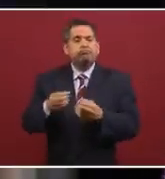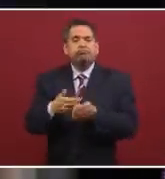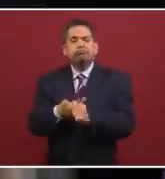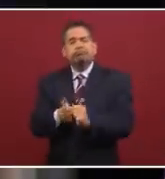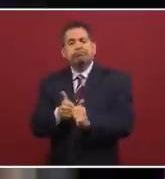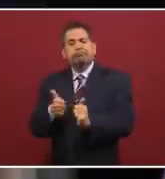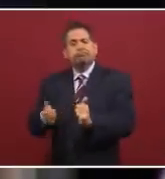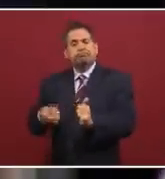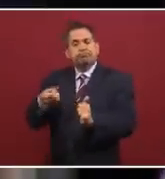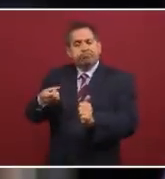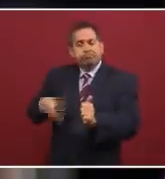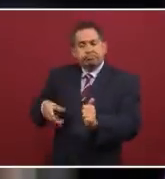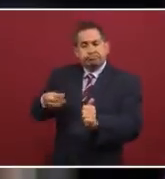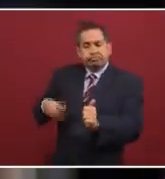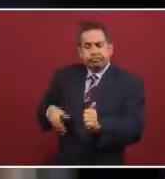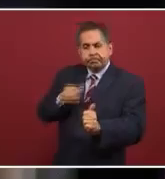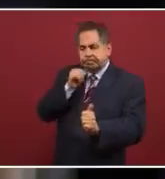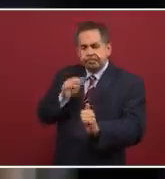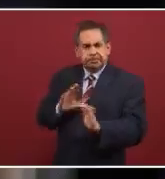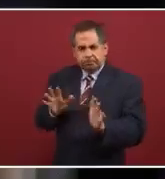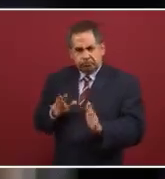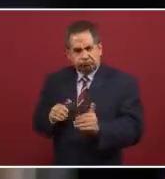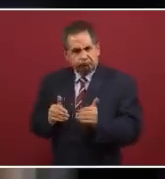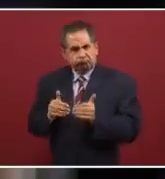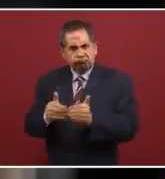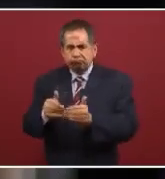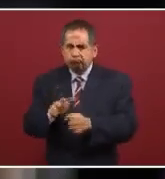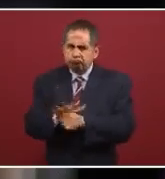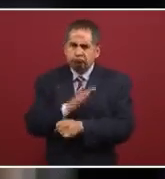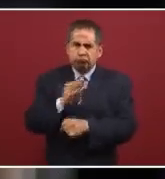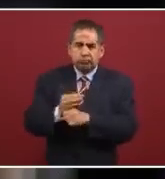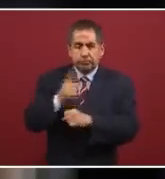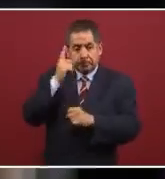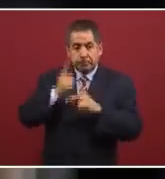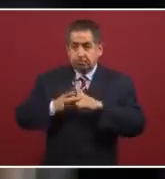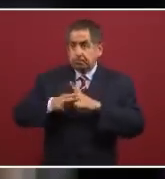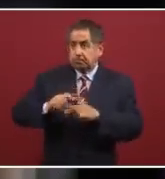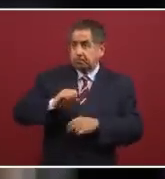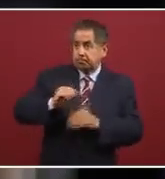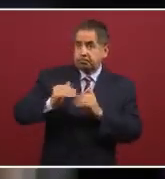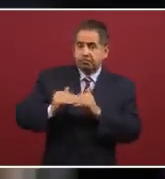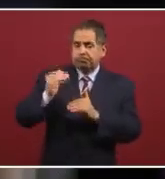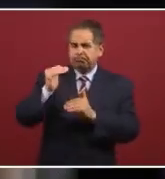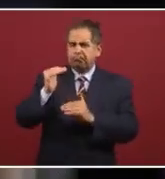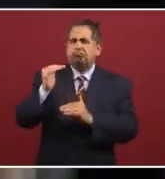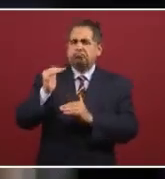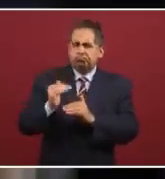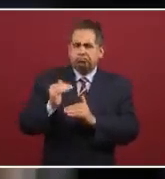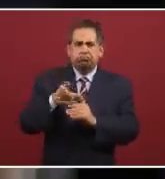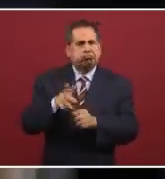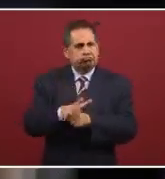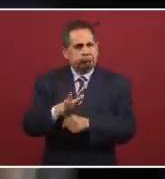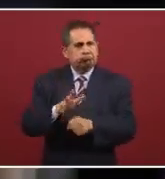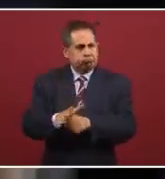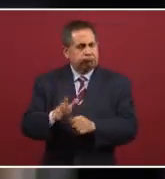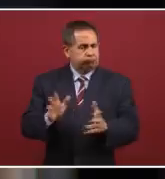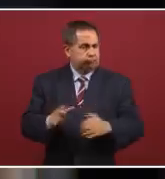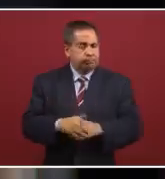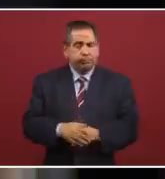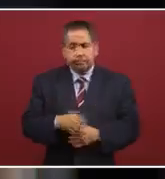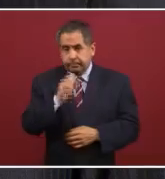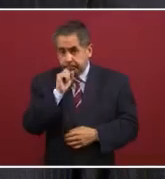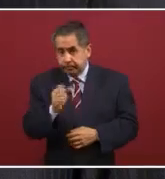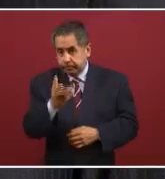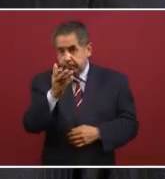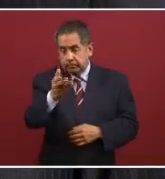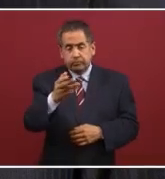sí bajó las expectativas de crecimiento? Y también quisiera pedirle su opinión de que ustedes llegan, señores, a una sede